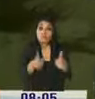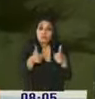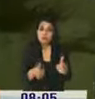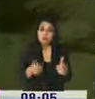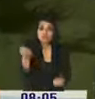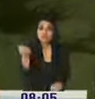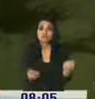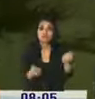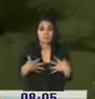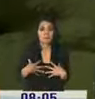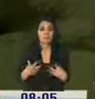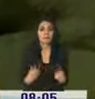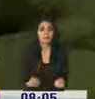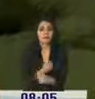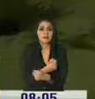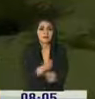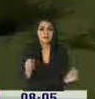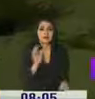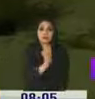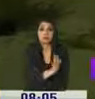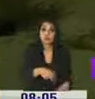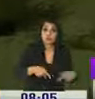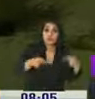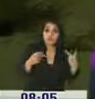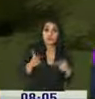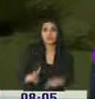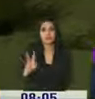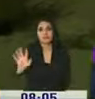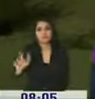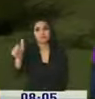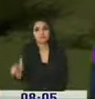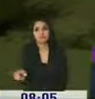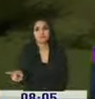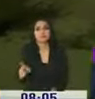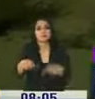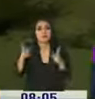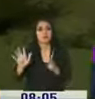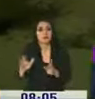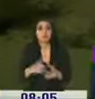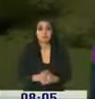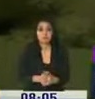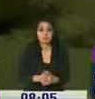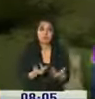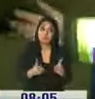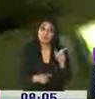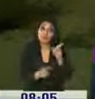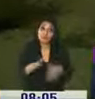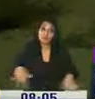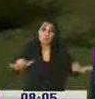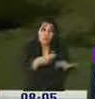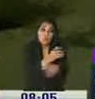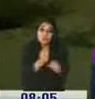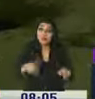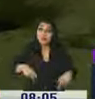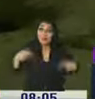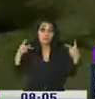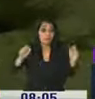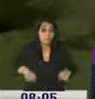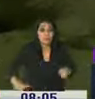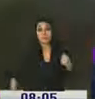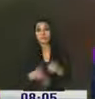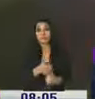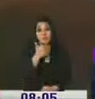del conductor, se salvó la vida del conductor del segundo tráiler y adicional de muchas vidas que pudieron ser alcanzadas